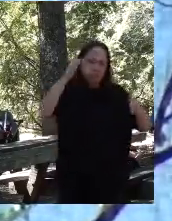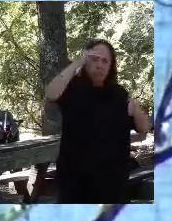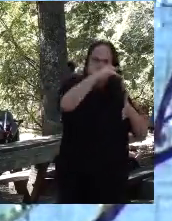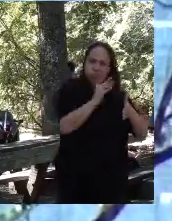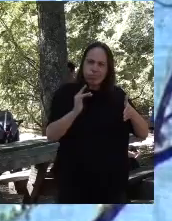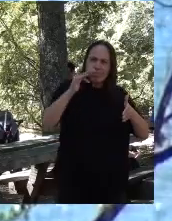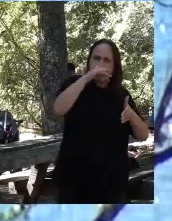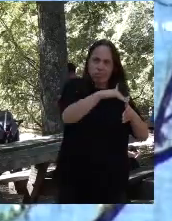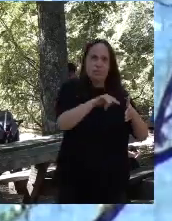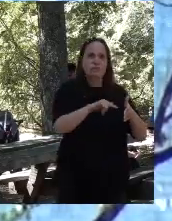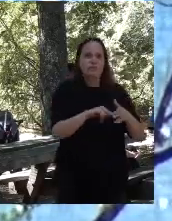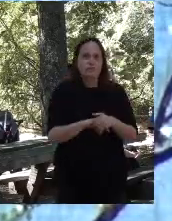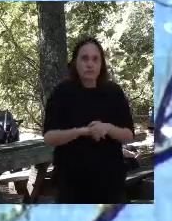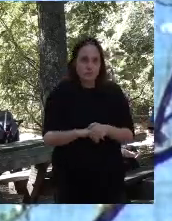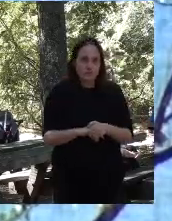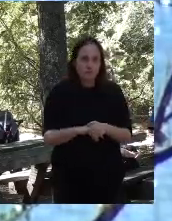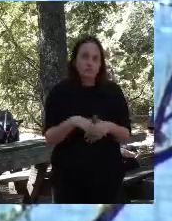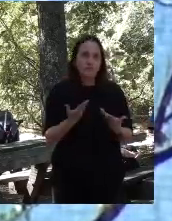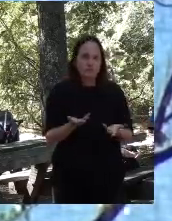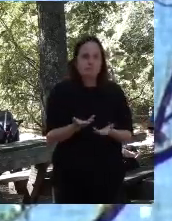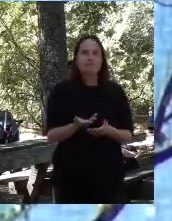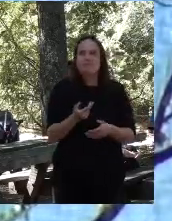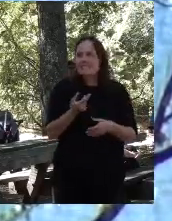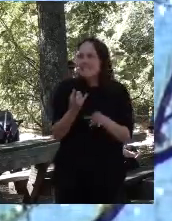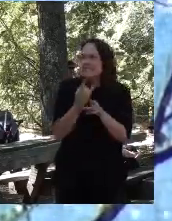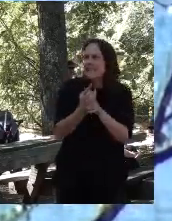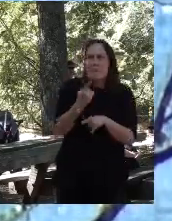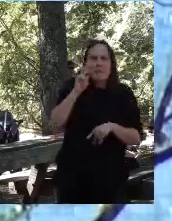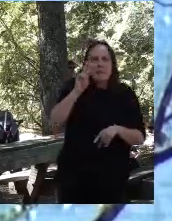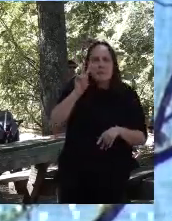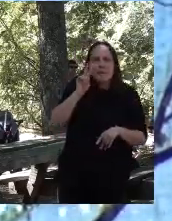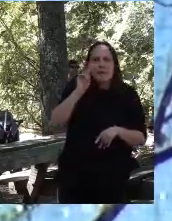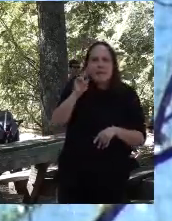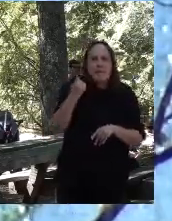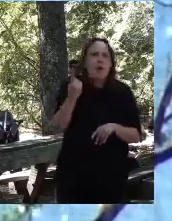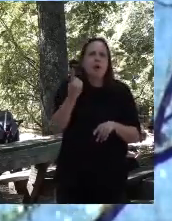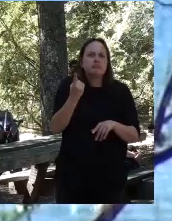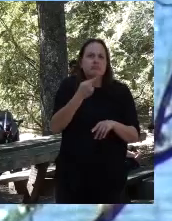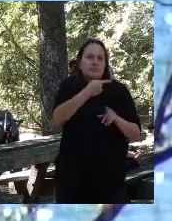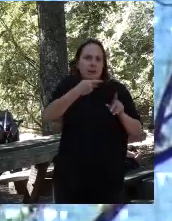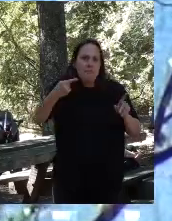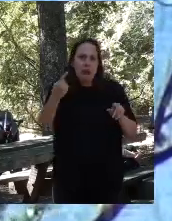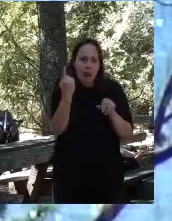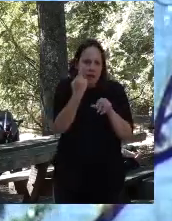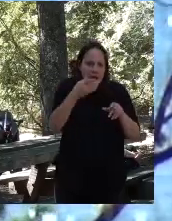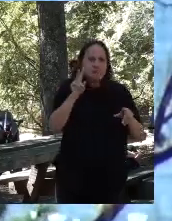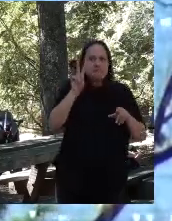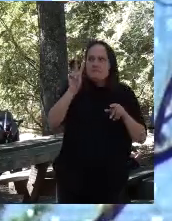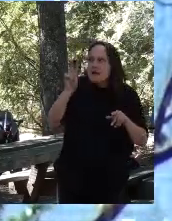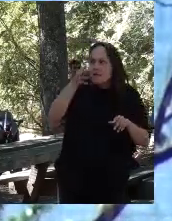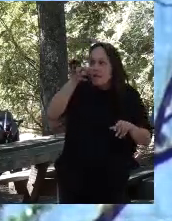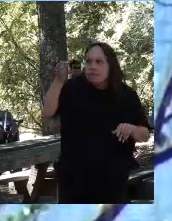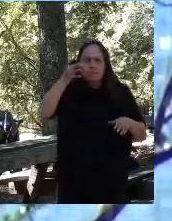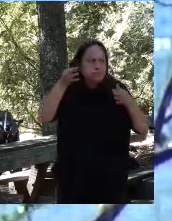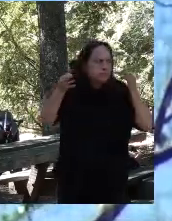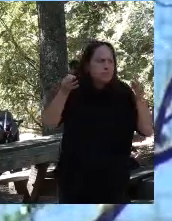Los primeros días, miremos hacia donde miremos, veremos solamente el ancho mar